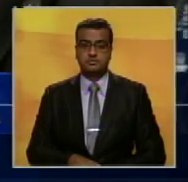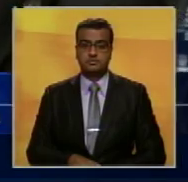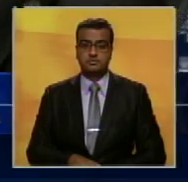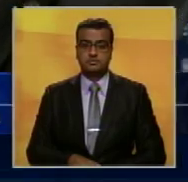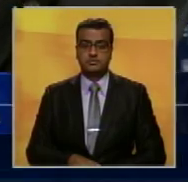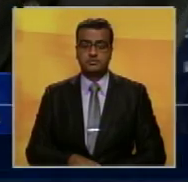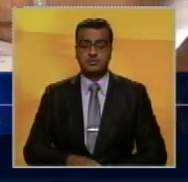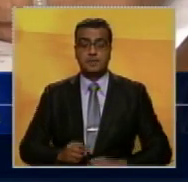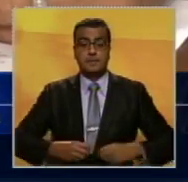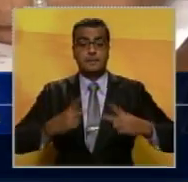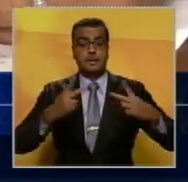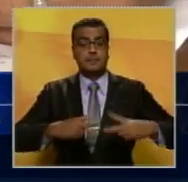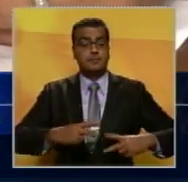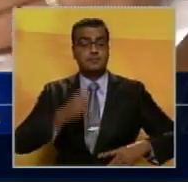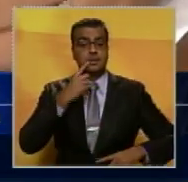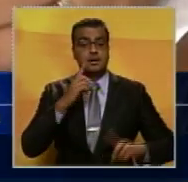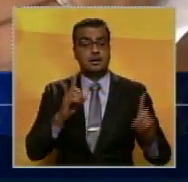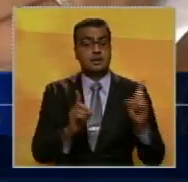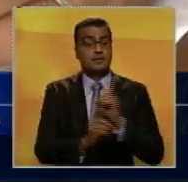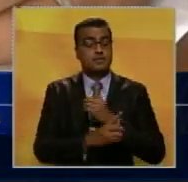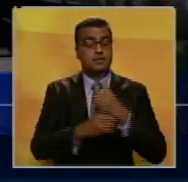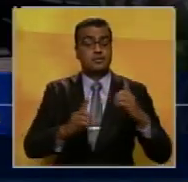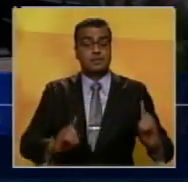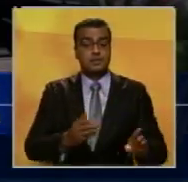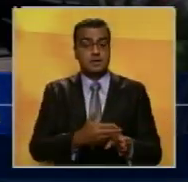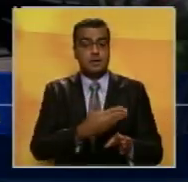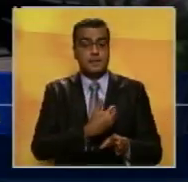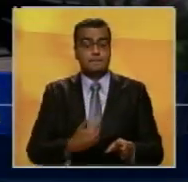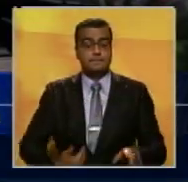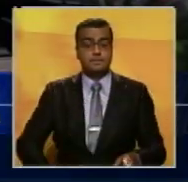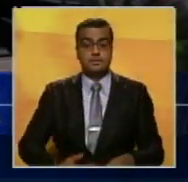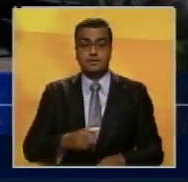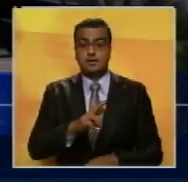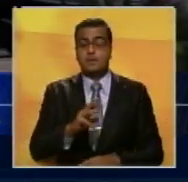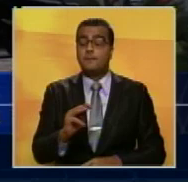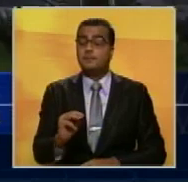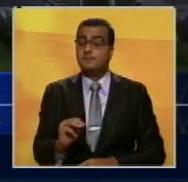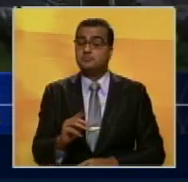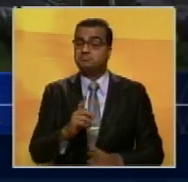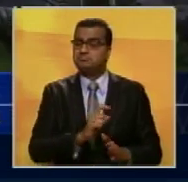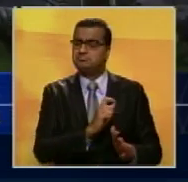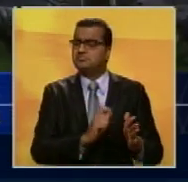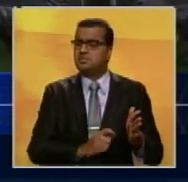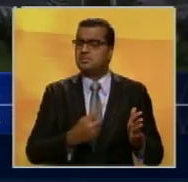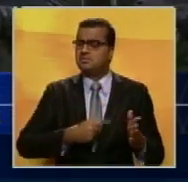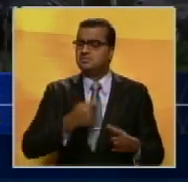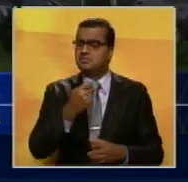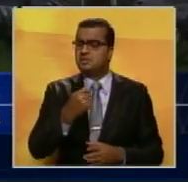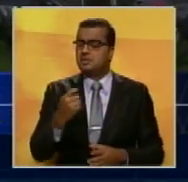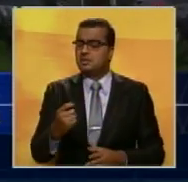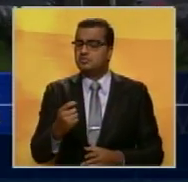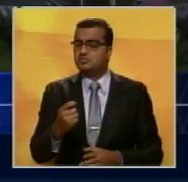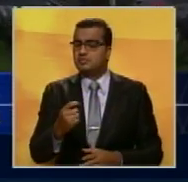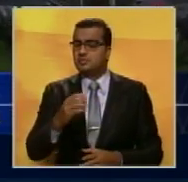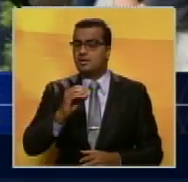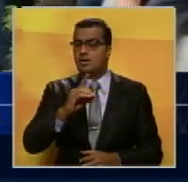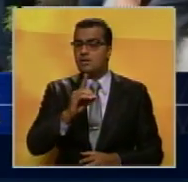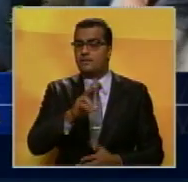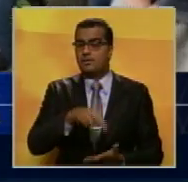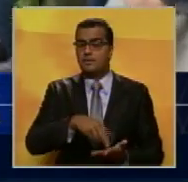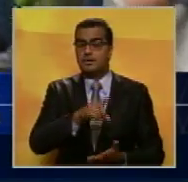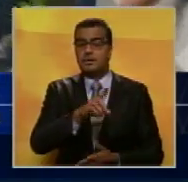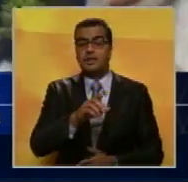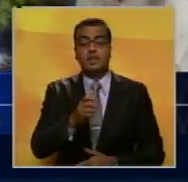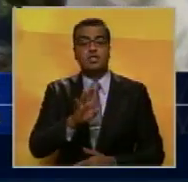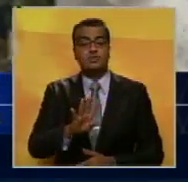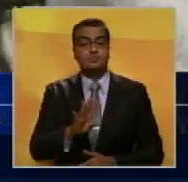En Panamá, el partido Cambio Democrático del expresidente Ricardo Martinelli negó recibir dinero de Odebrecht en 2014. Así